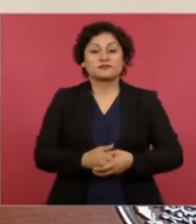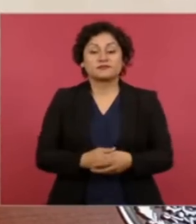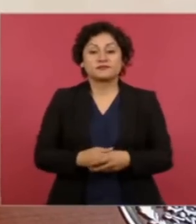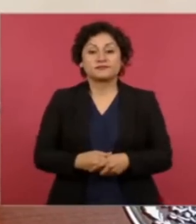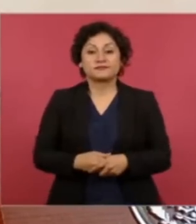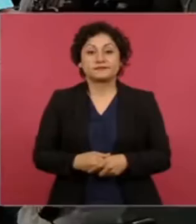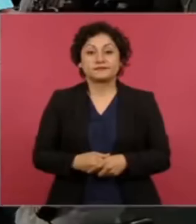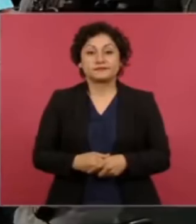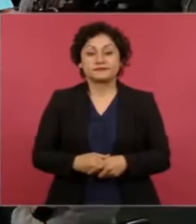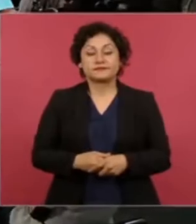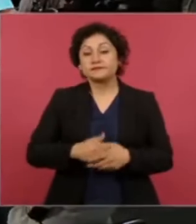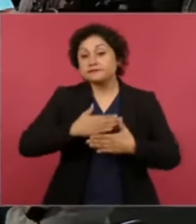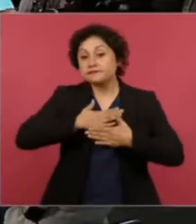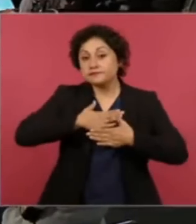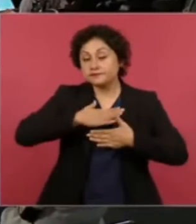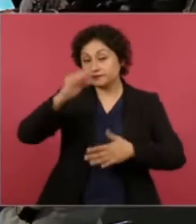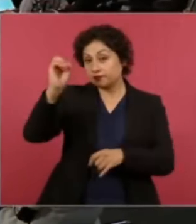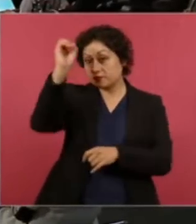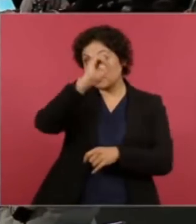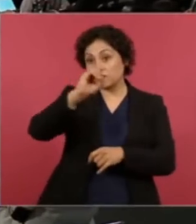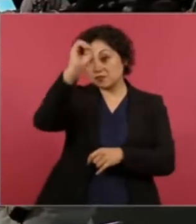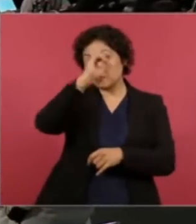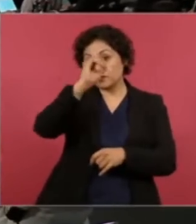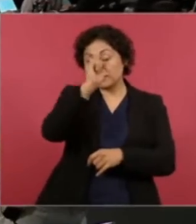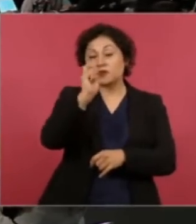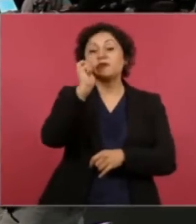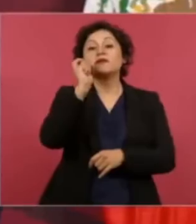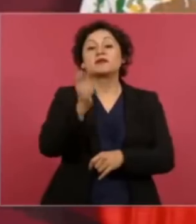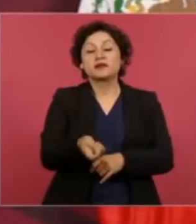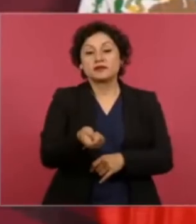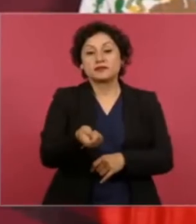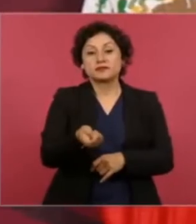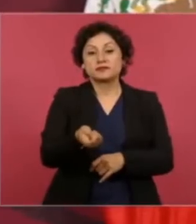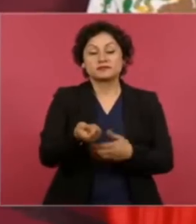Mi opinión es que si están solicitando